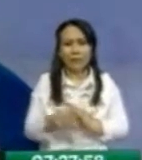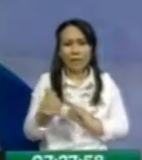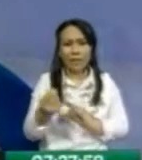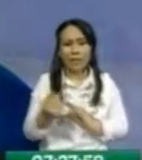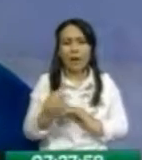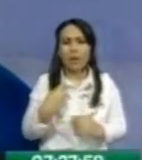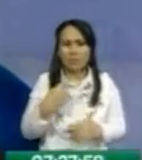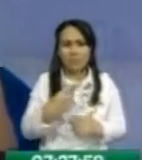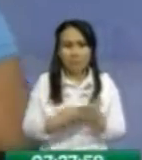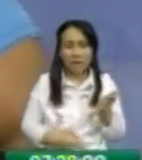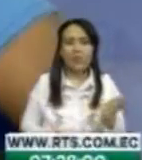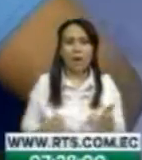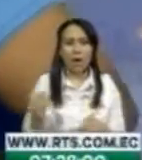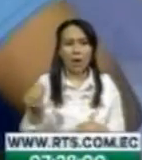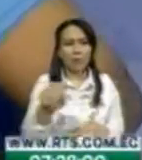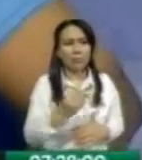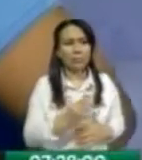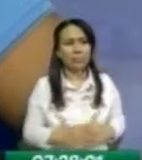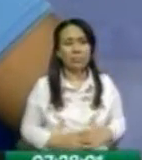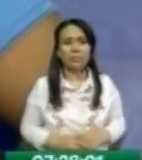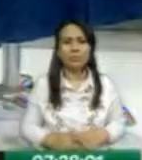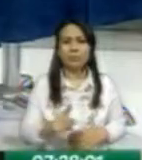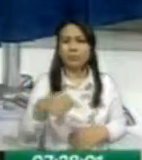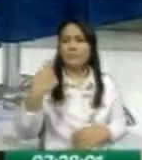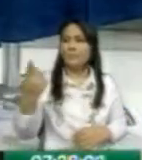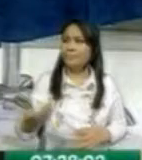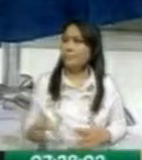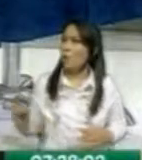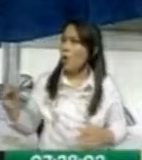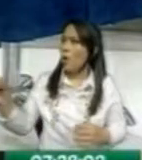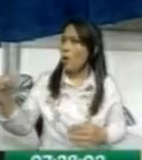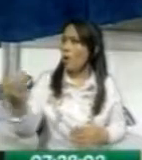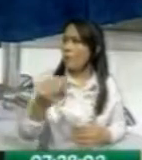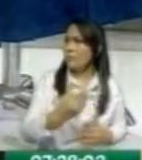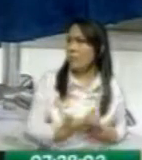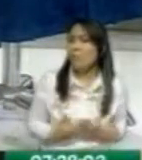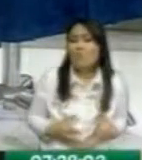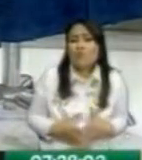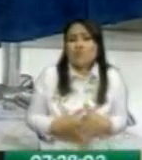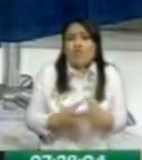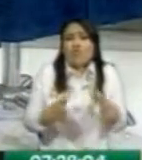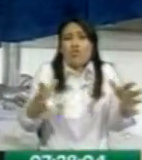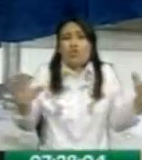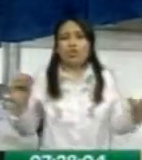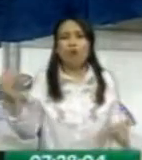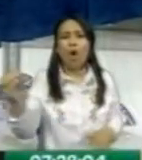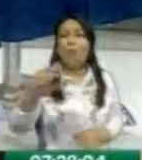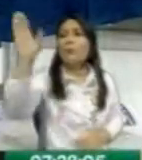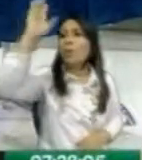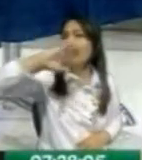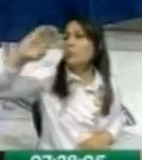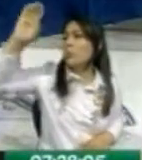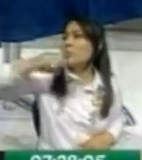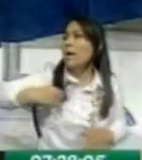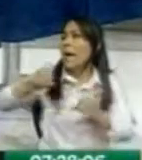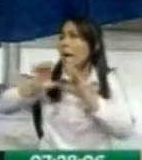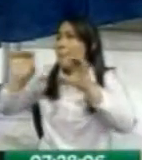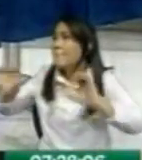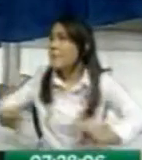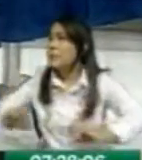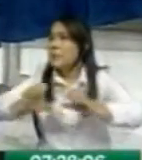la mitad del salario básico para un joven. ¿Qué pasa es muy con importante. El resto de jóvenes? Porque son muchísimos. Así los es. Que andan de empresa en